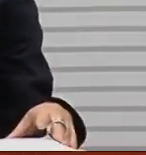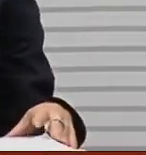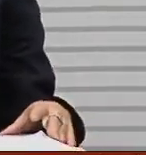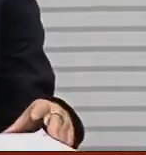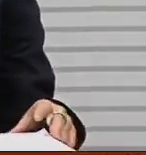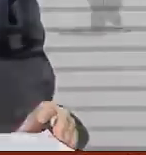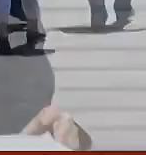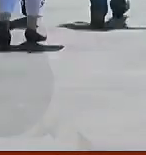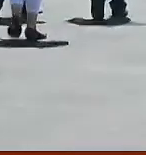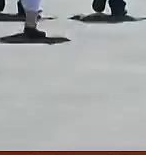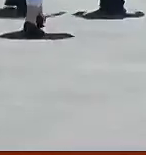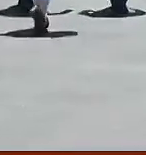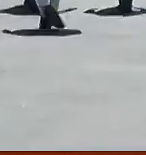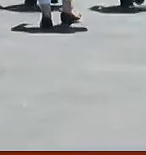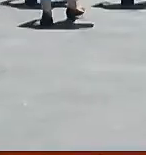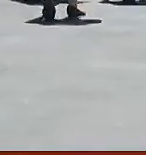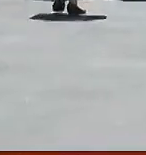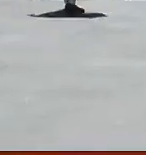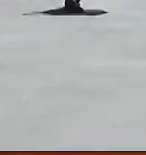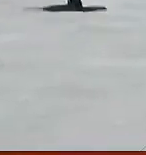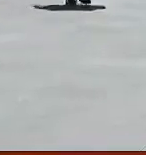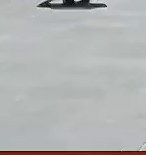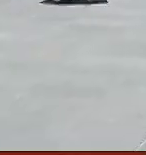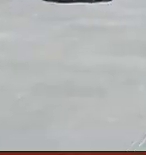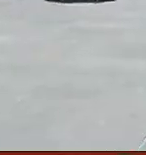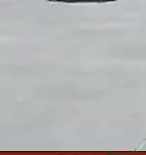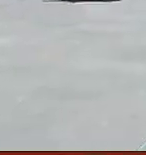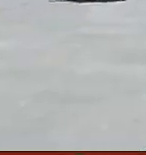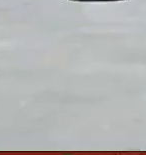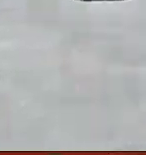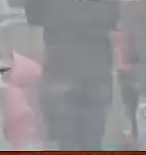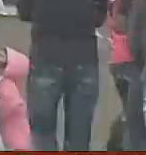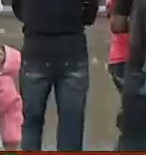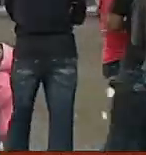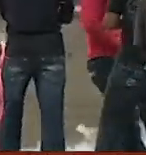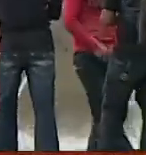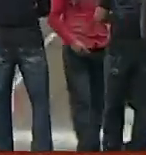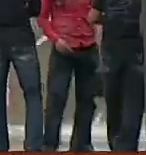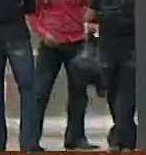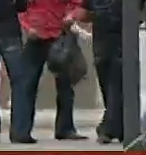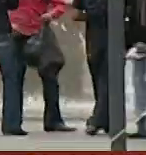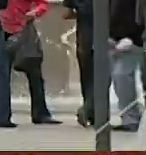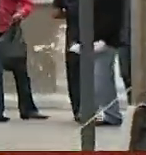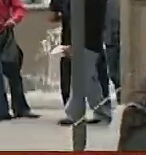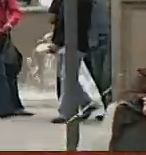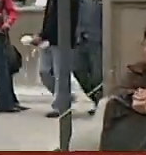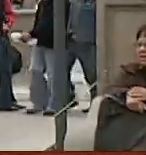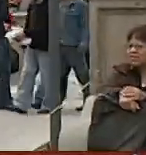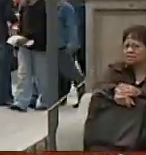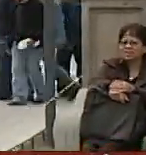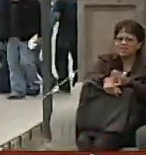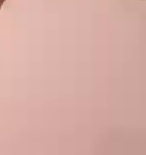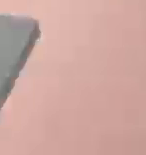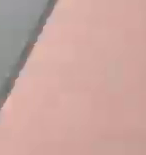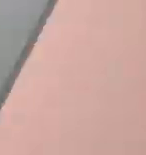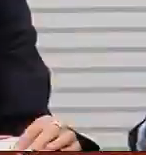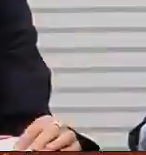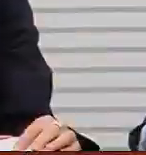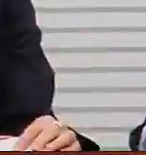hacia grupos vulnerables represente barreras para el ingreso, la permanencia y promoción en los centros laborales.